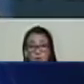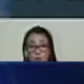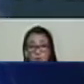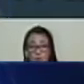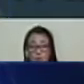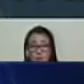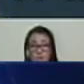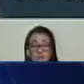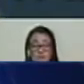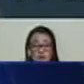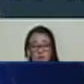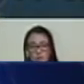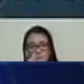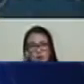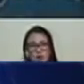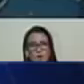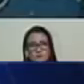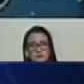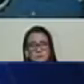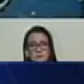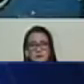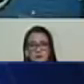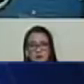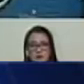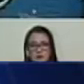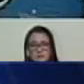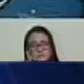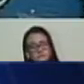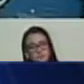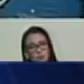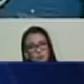al presidente Nicolás Maduro. No hubieran podido.